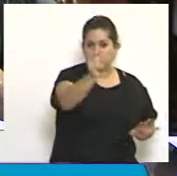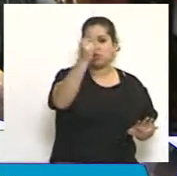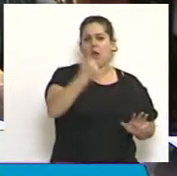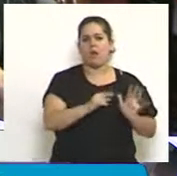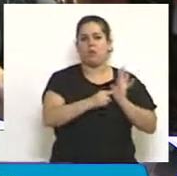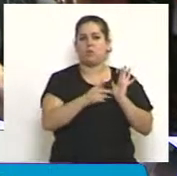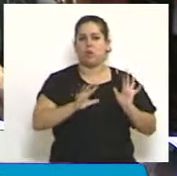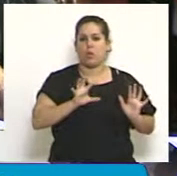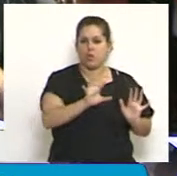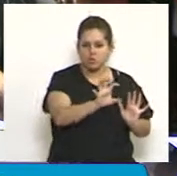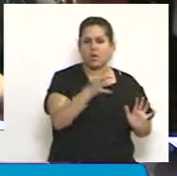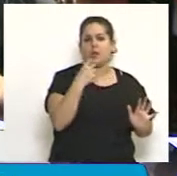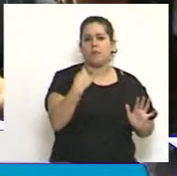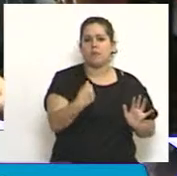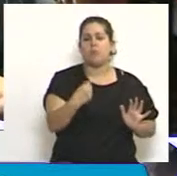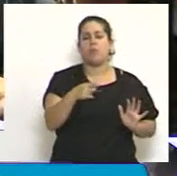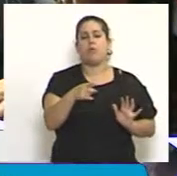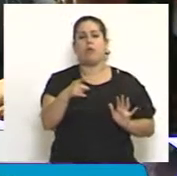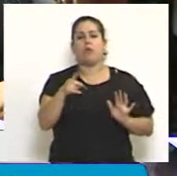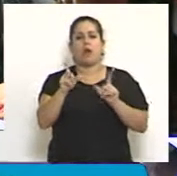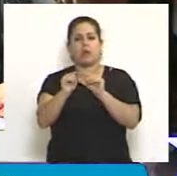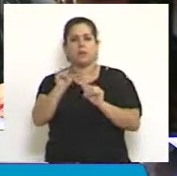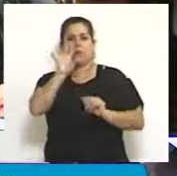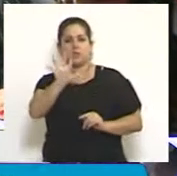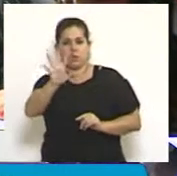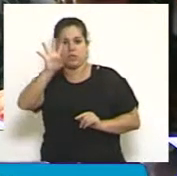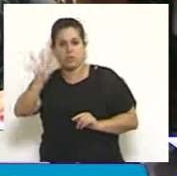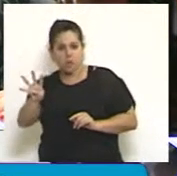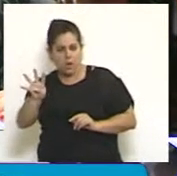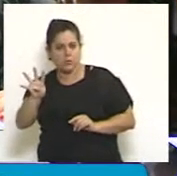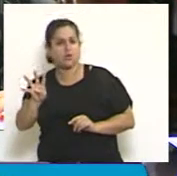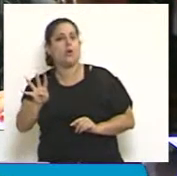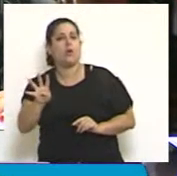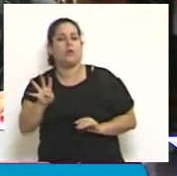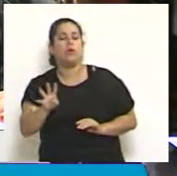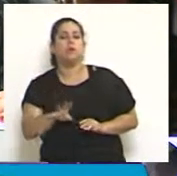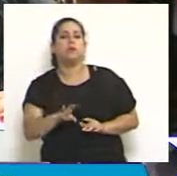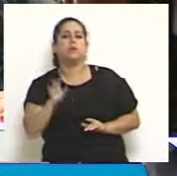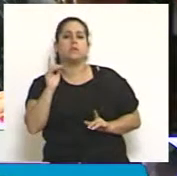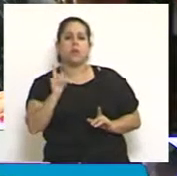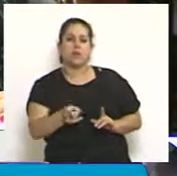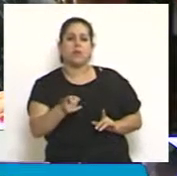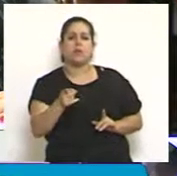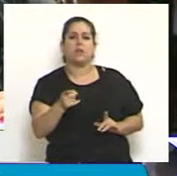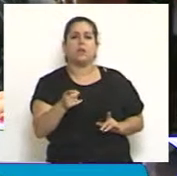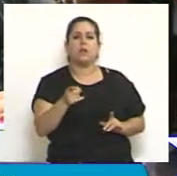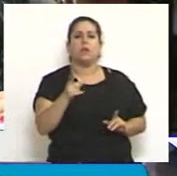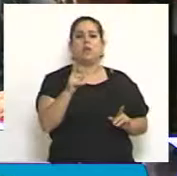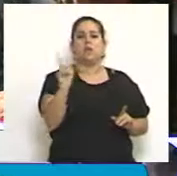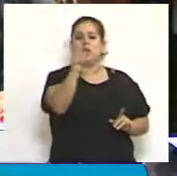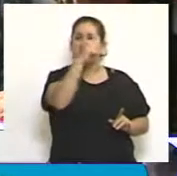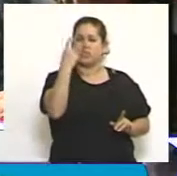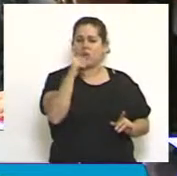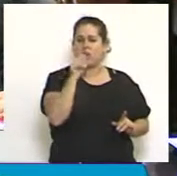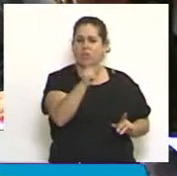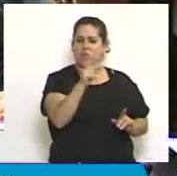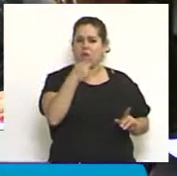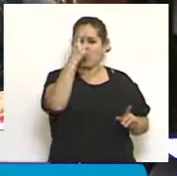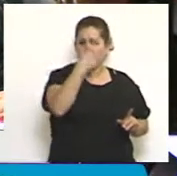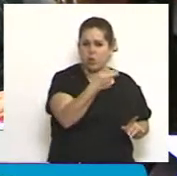Serán competentes para conocer y decidir la revisión de las decisiones adoptadas por los Tribunales Nacionales de Juicio y los Tribunales Nacionales